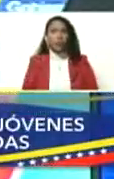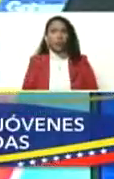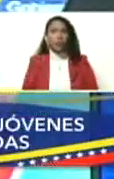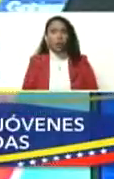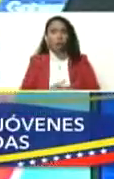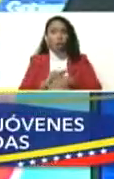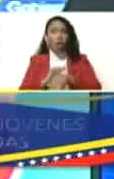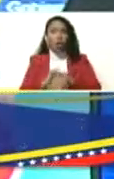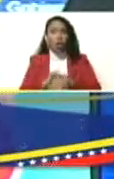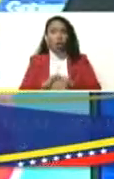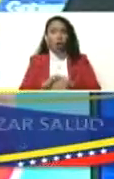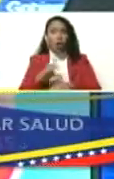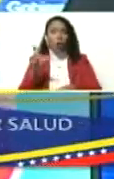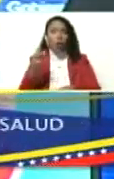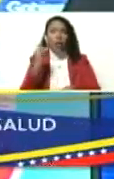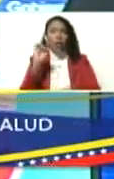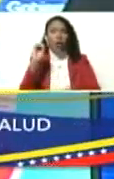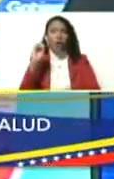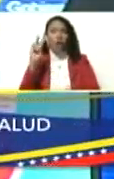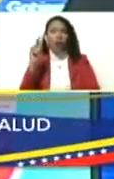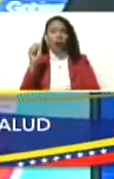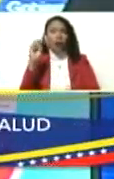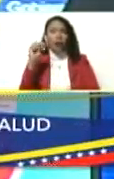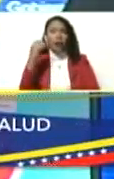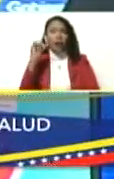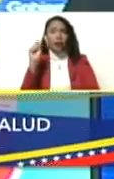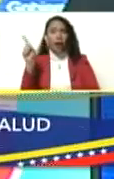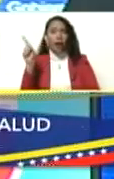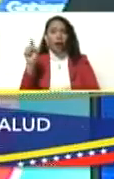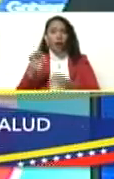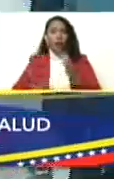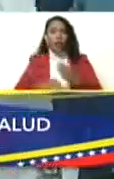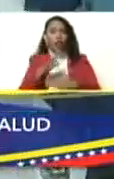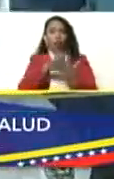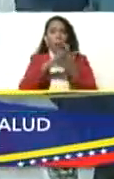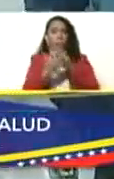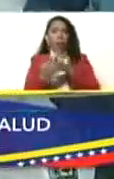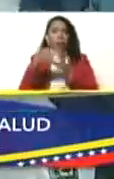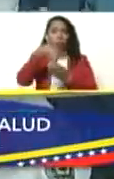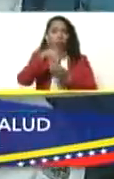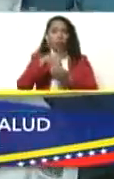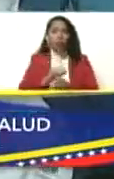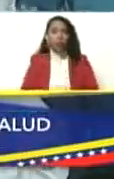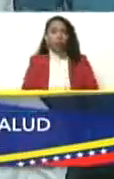Doctor Giovanni Peña, presidente de la Fundación Barrio Adentro.